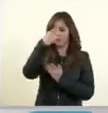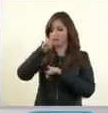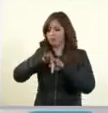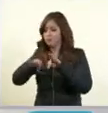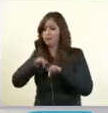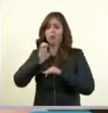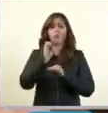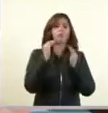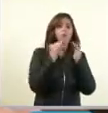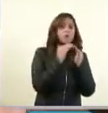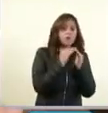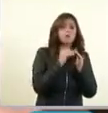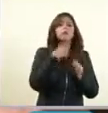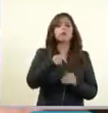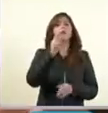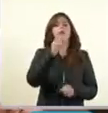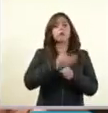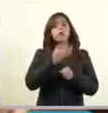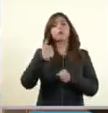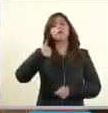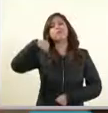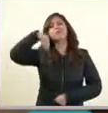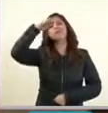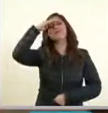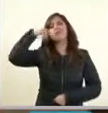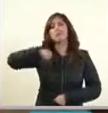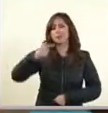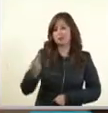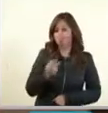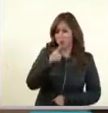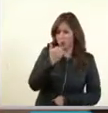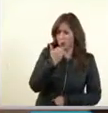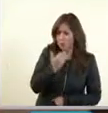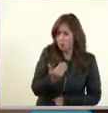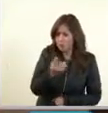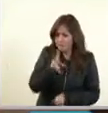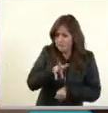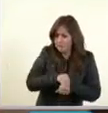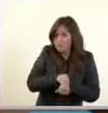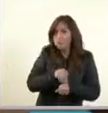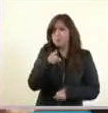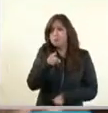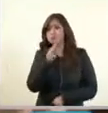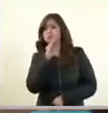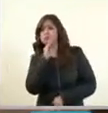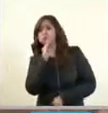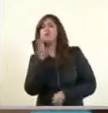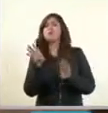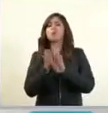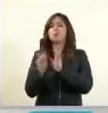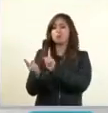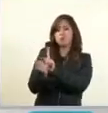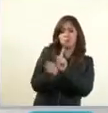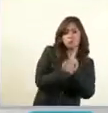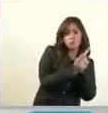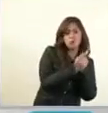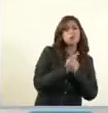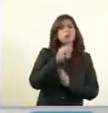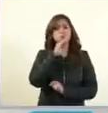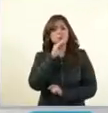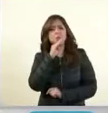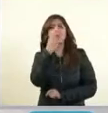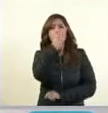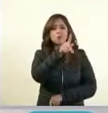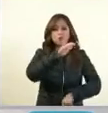y entonces ahorita es cuestión de preguntarnos, bueno, tú eres bueno para dar permisos, tu mamá, ¿no? Que tienes más contacto con las mamás de los